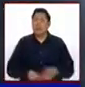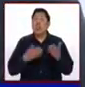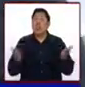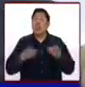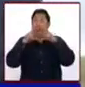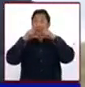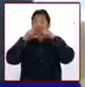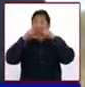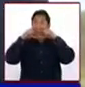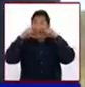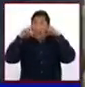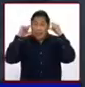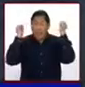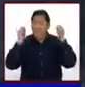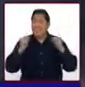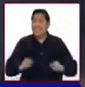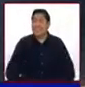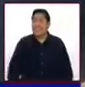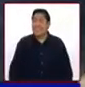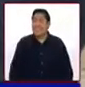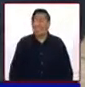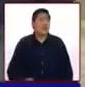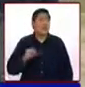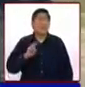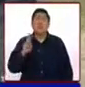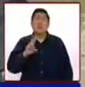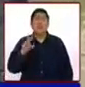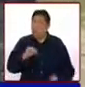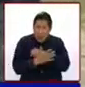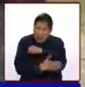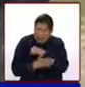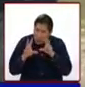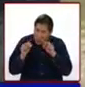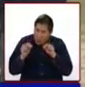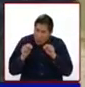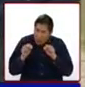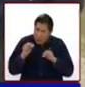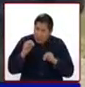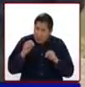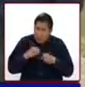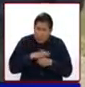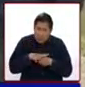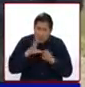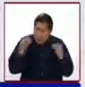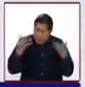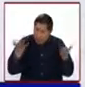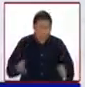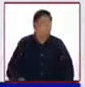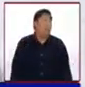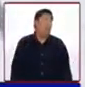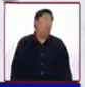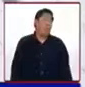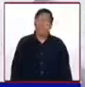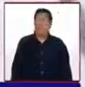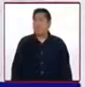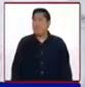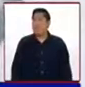¿Dónde están sus barbijos? Ah, no, en el campo no usamos barbijos. En el campo no se usa. Sí. No hay contagio. No hay contagio.